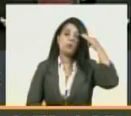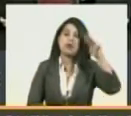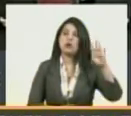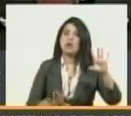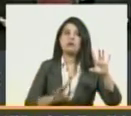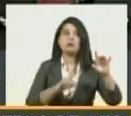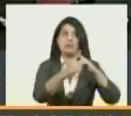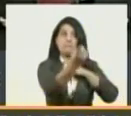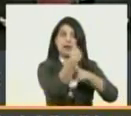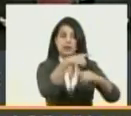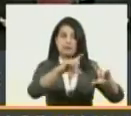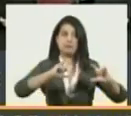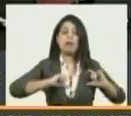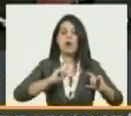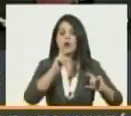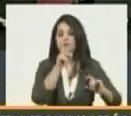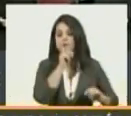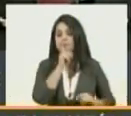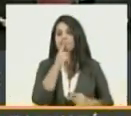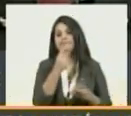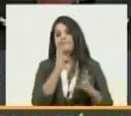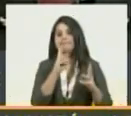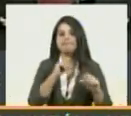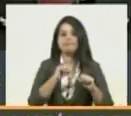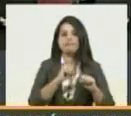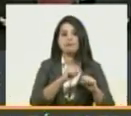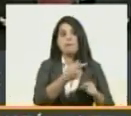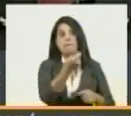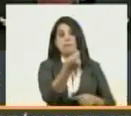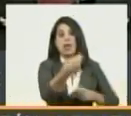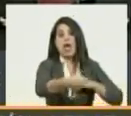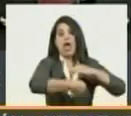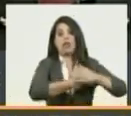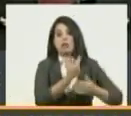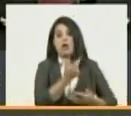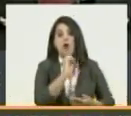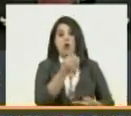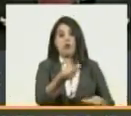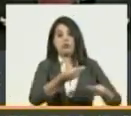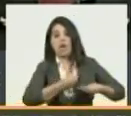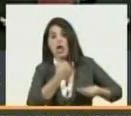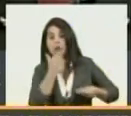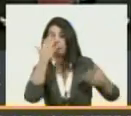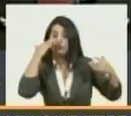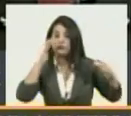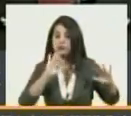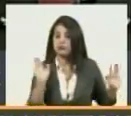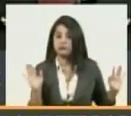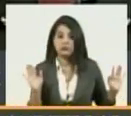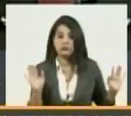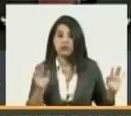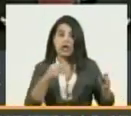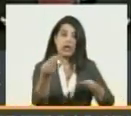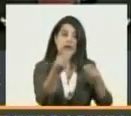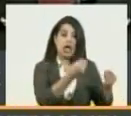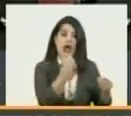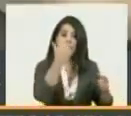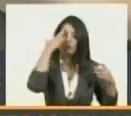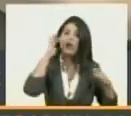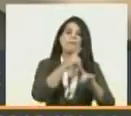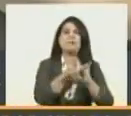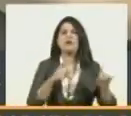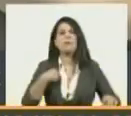cumpliendo un mandato. No sé qué le van a pagar, no sé qué le han ofrecido a cambio, pero hay que ser realmente